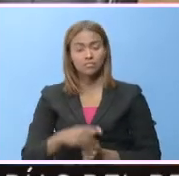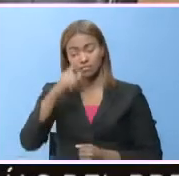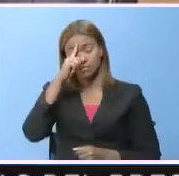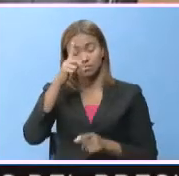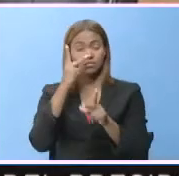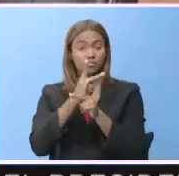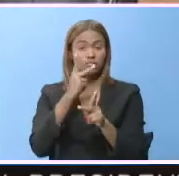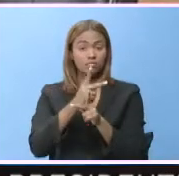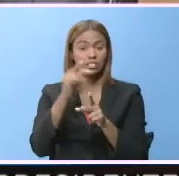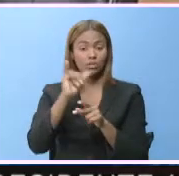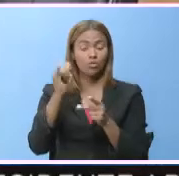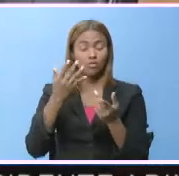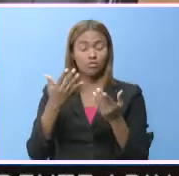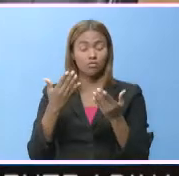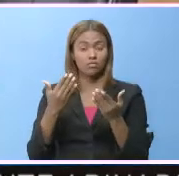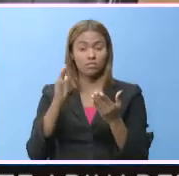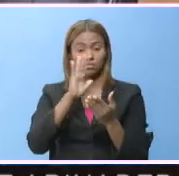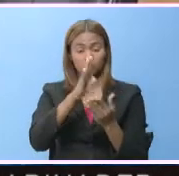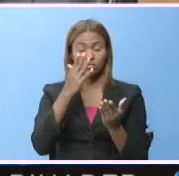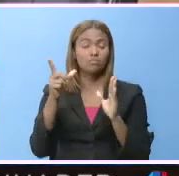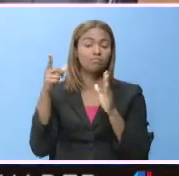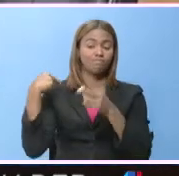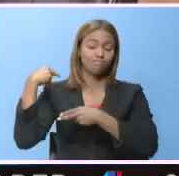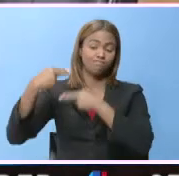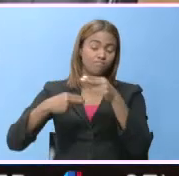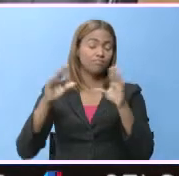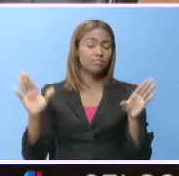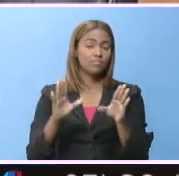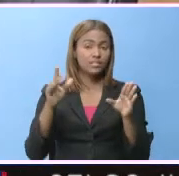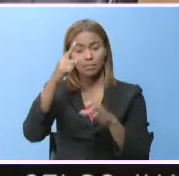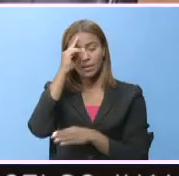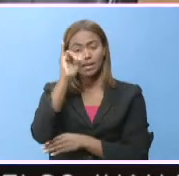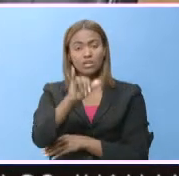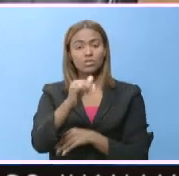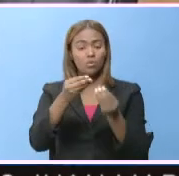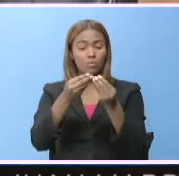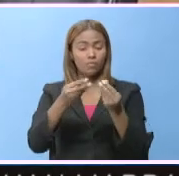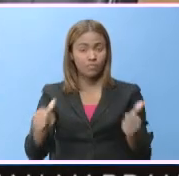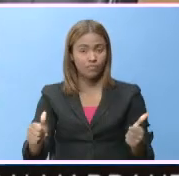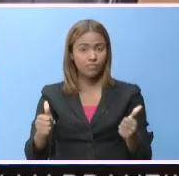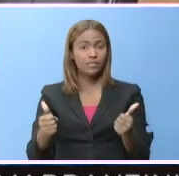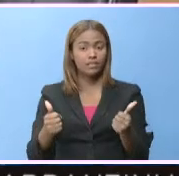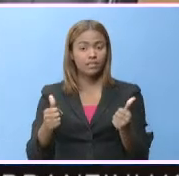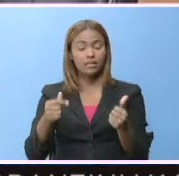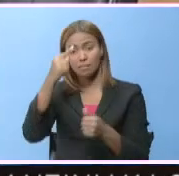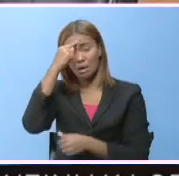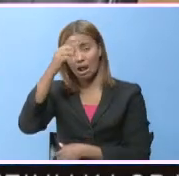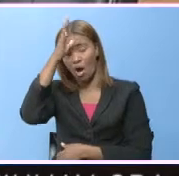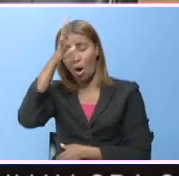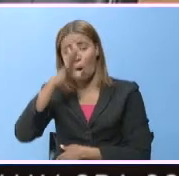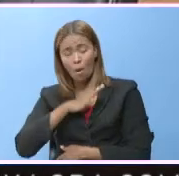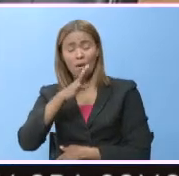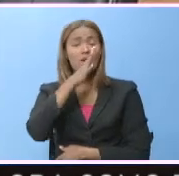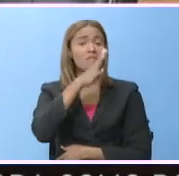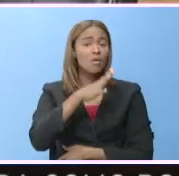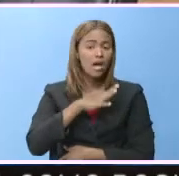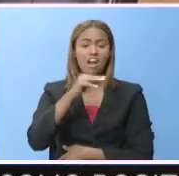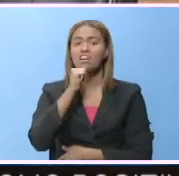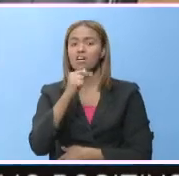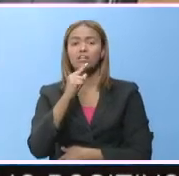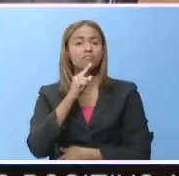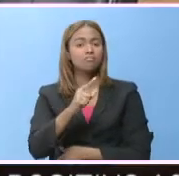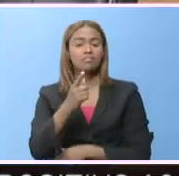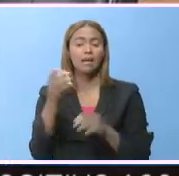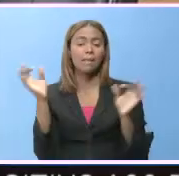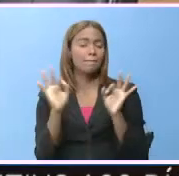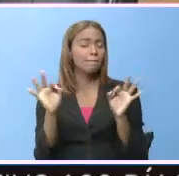preservación y la difusión de su legado histórico, para que su desaparición y la de tantos hombres y mujeres no haya sido en